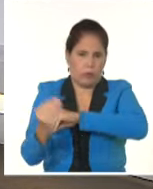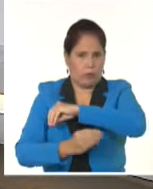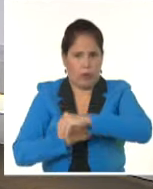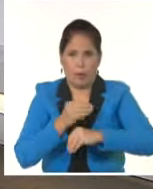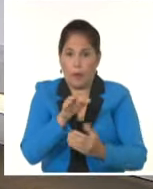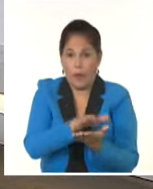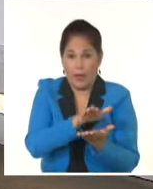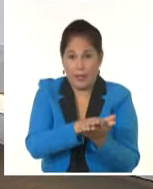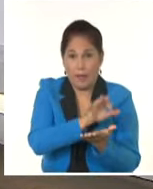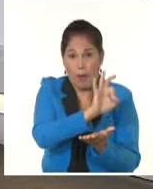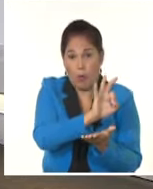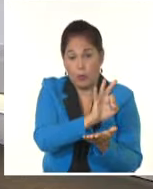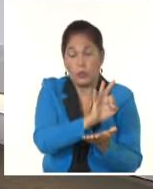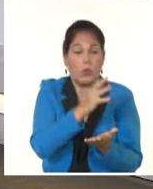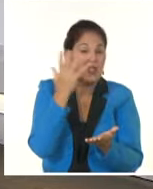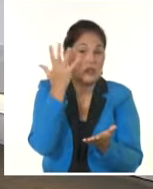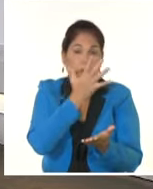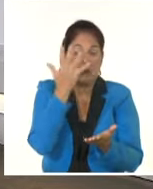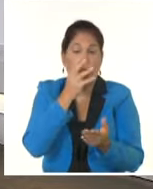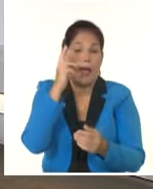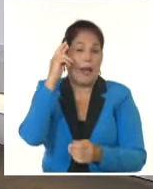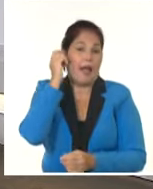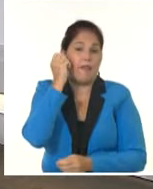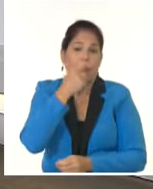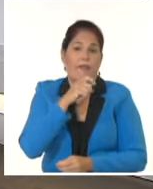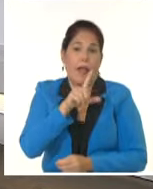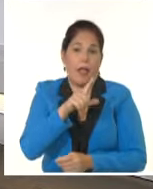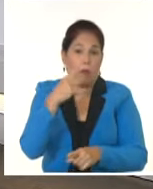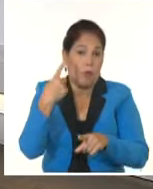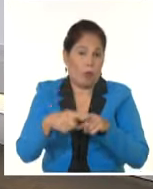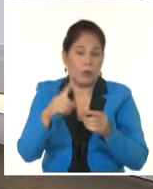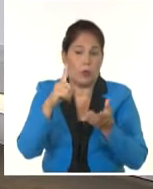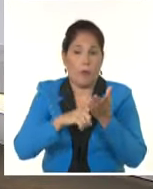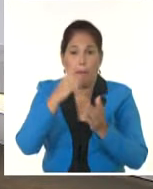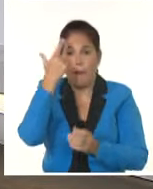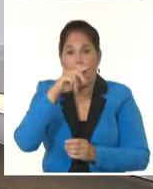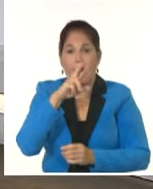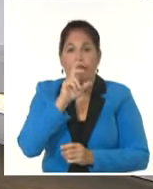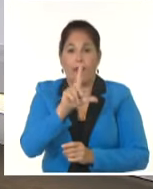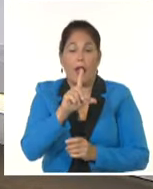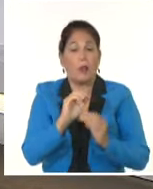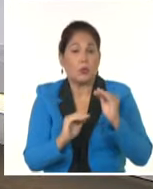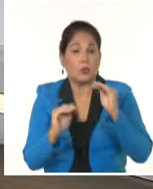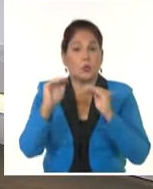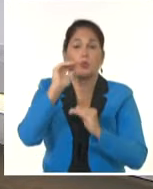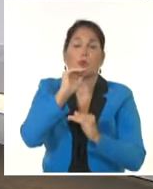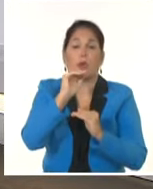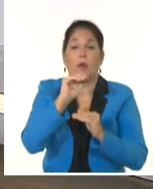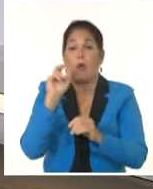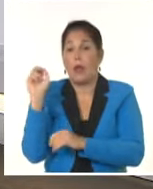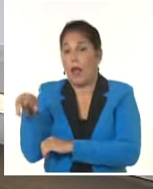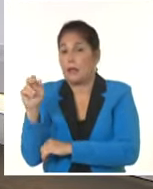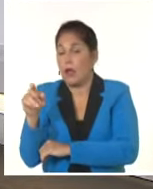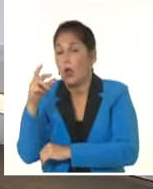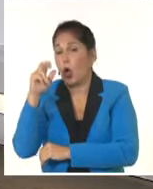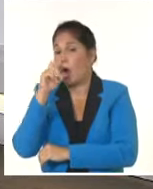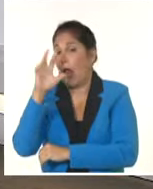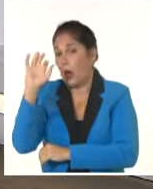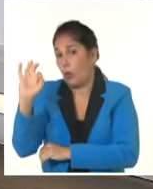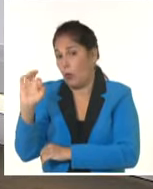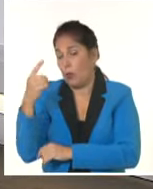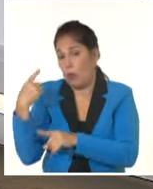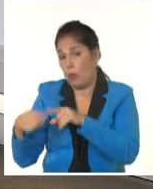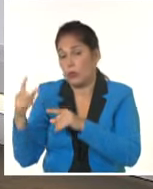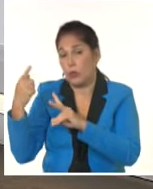de 8 tuvieron lugar. Rafael Viñales y Pavel Hernández subieron por la salida de los lanzadores Ronald Bolaños y